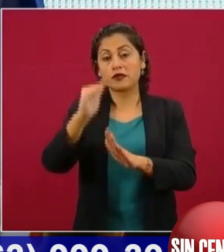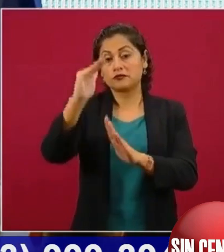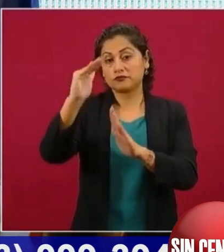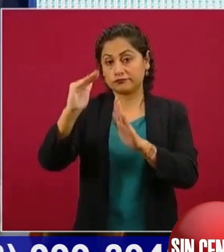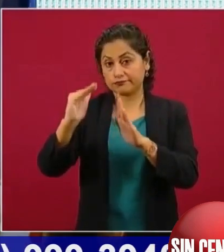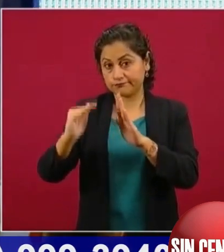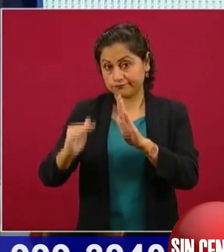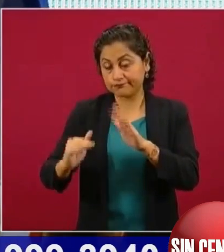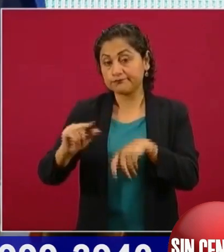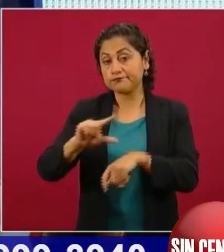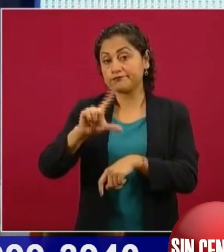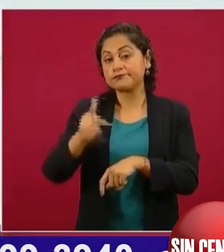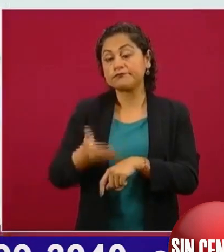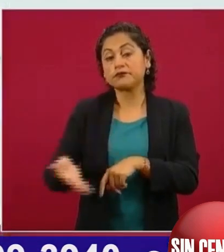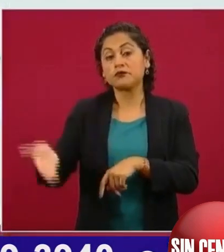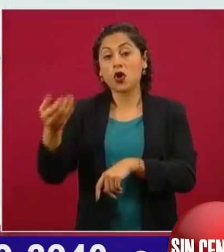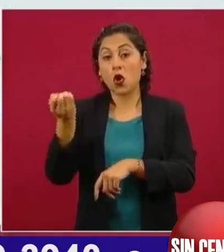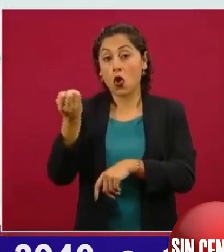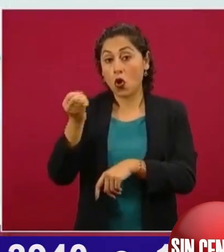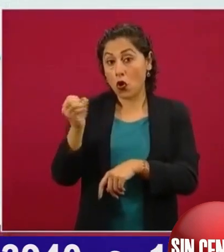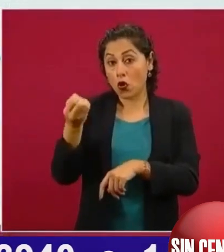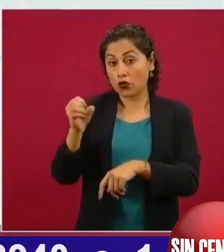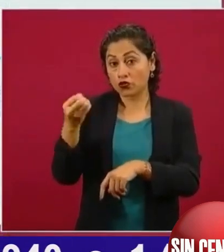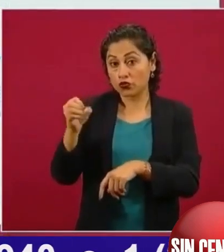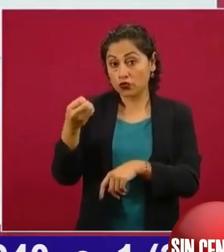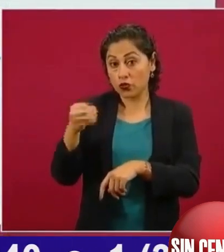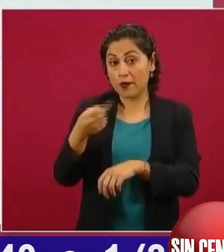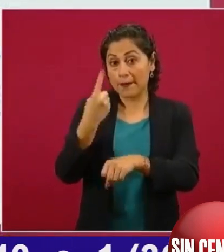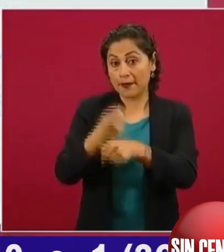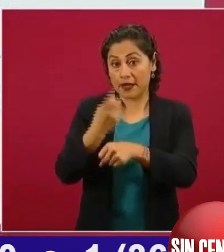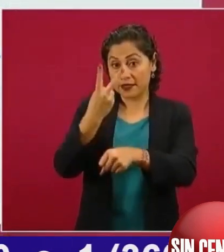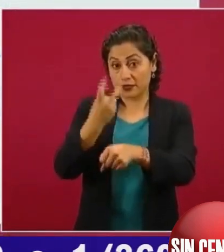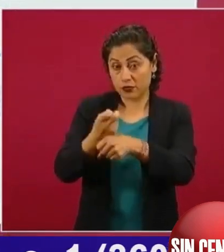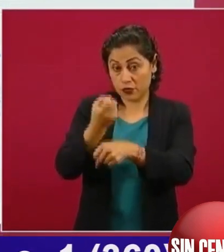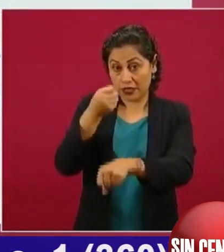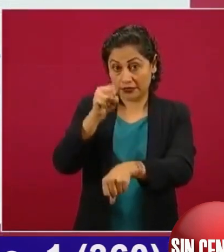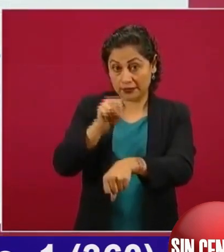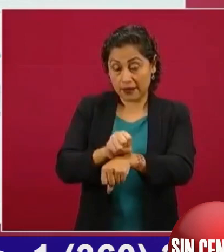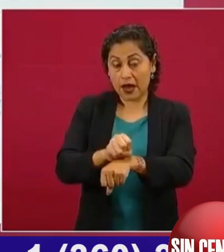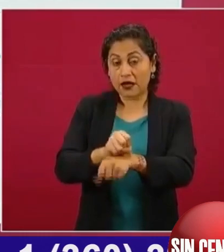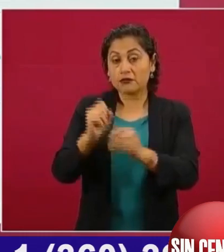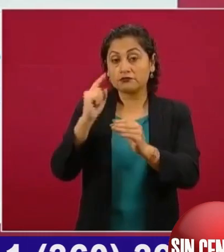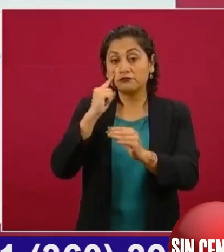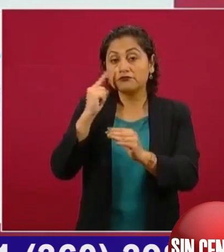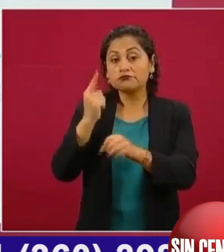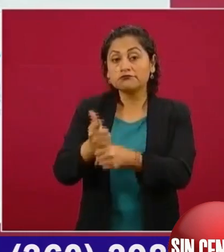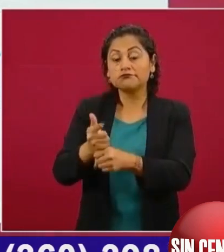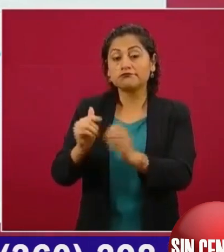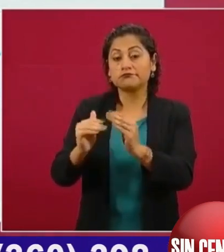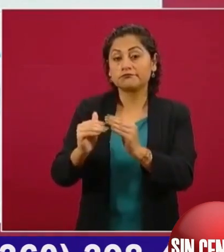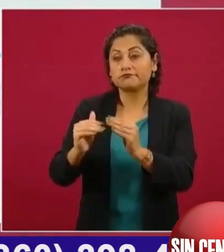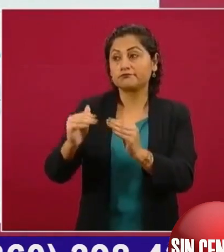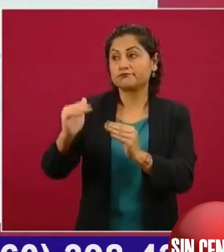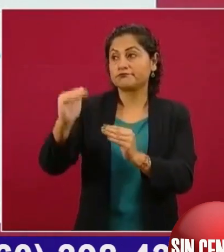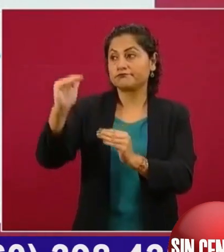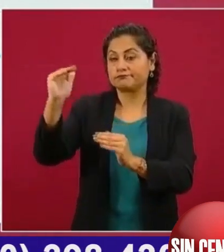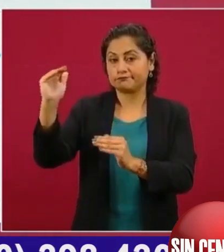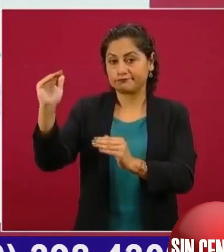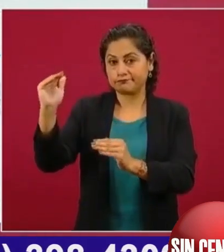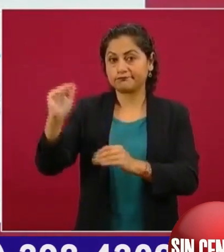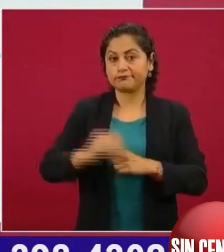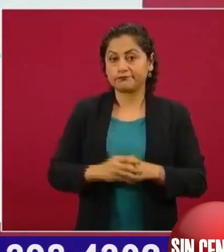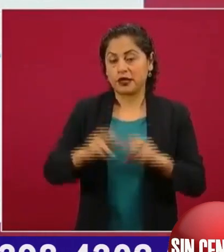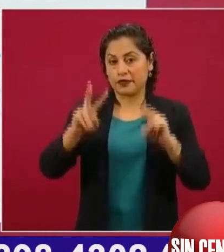de las primeras semanas de octubre, la primera o la segunda, empezamos a ver un incremento en la ocupación hospitalaria.